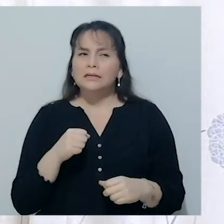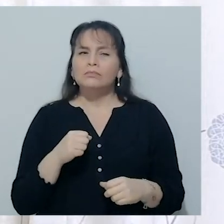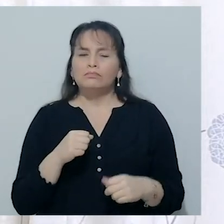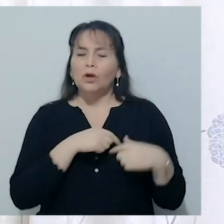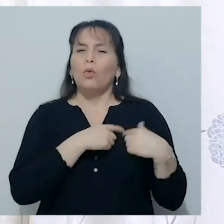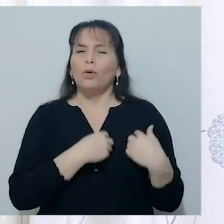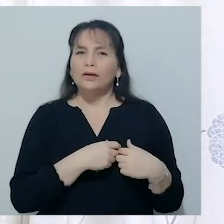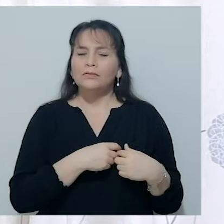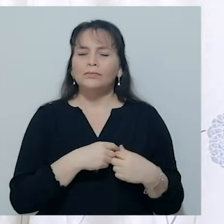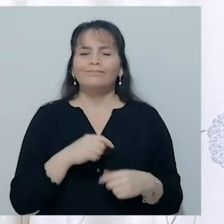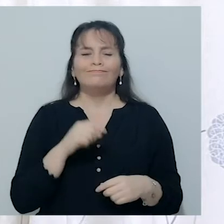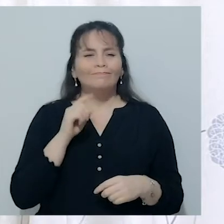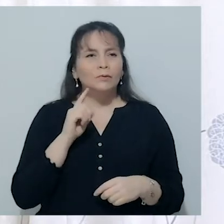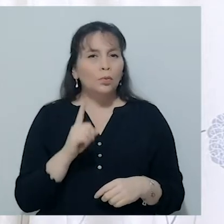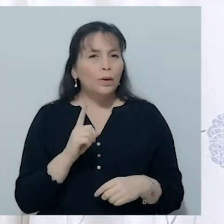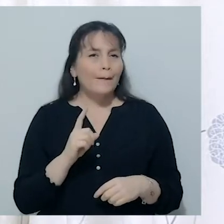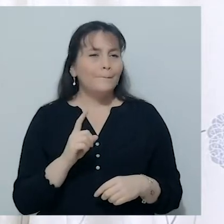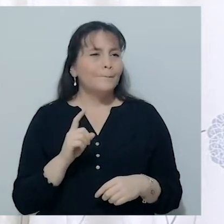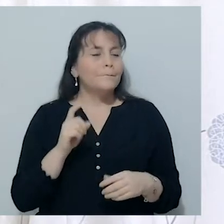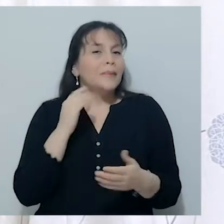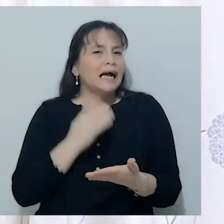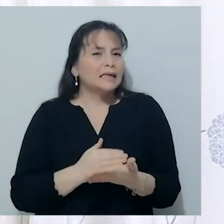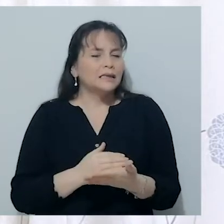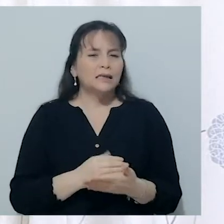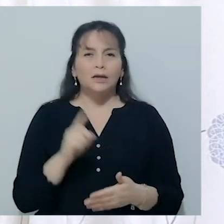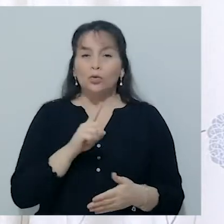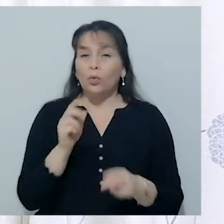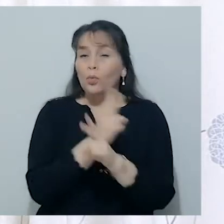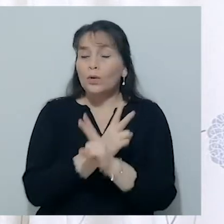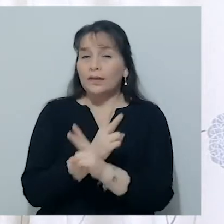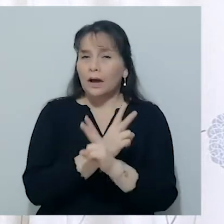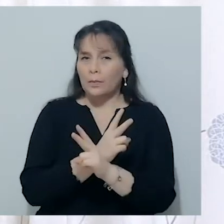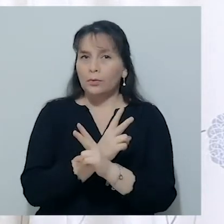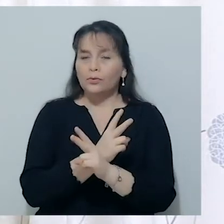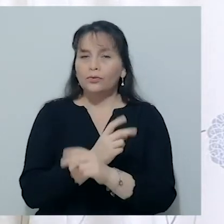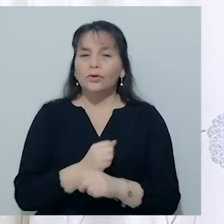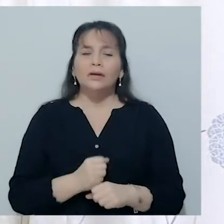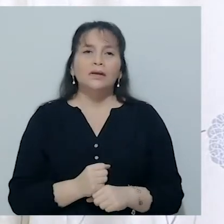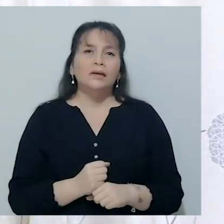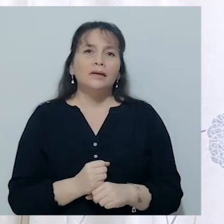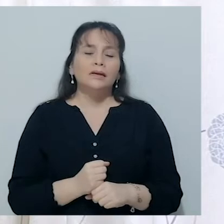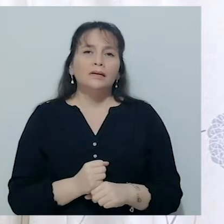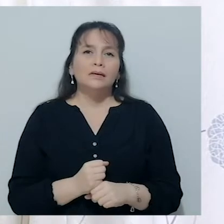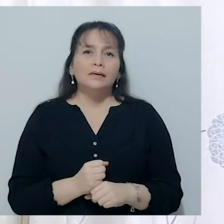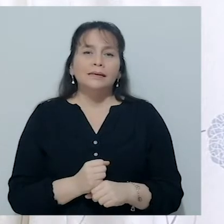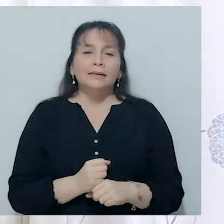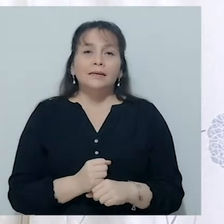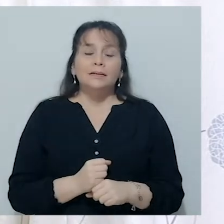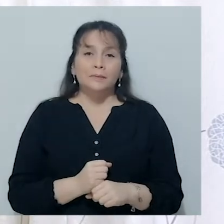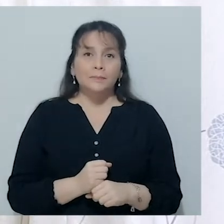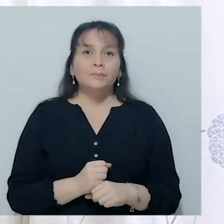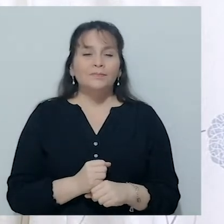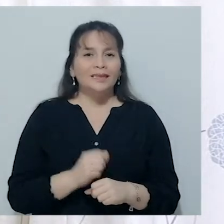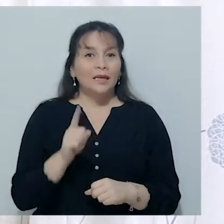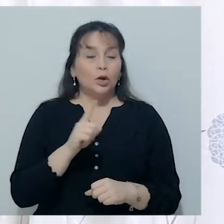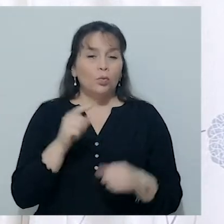áreas donde hemos incurrido en grandes descuidos o a la que probablemente le hemos prestado